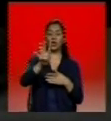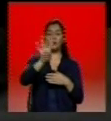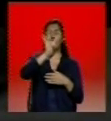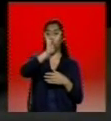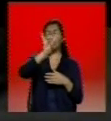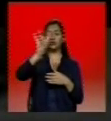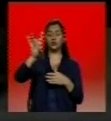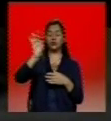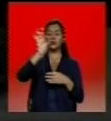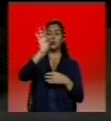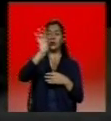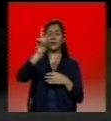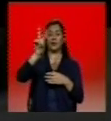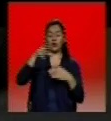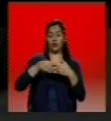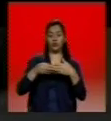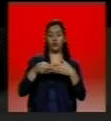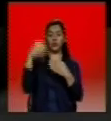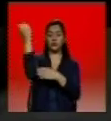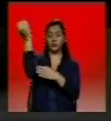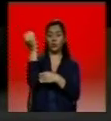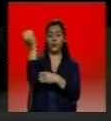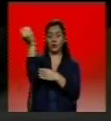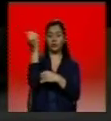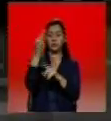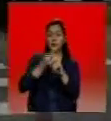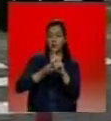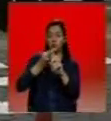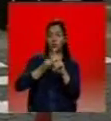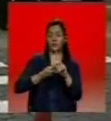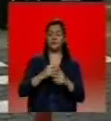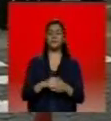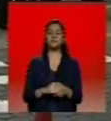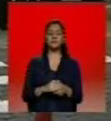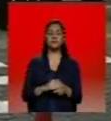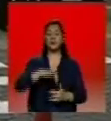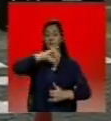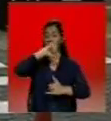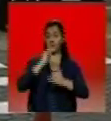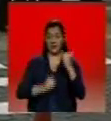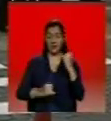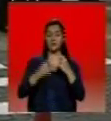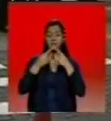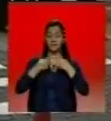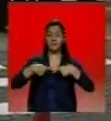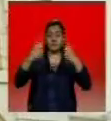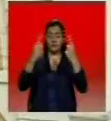por jubilación 4.892 dólares. Finalmente, insiste en que